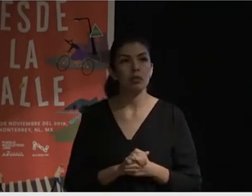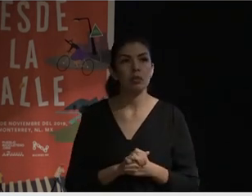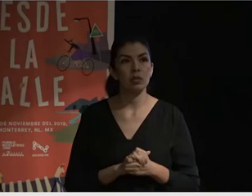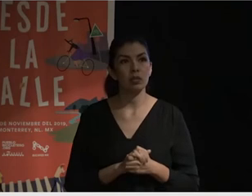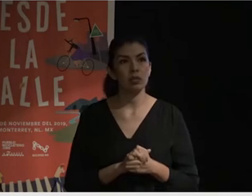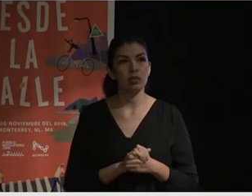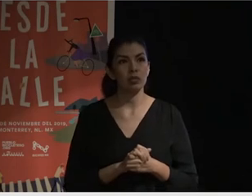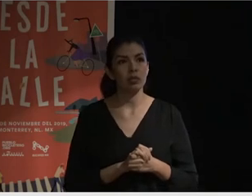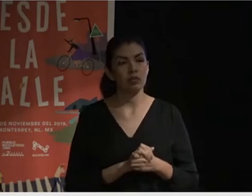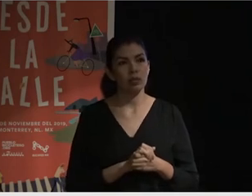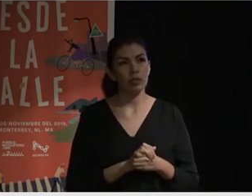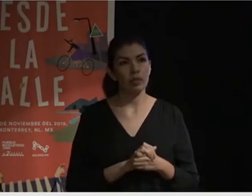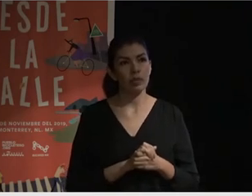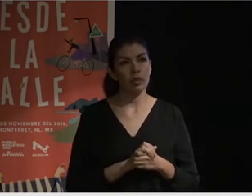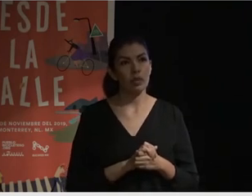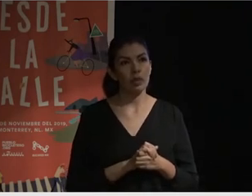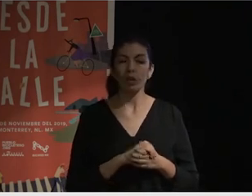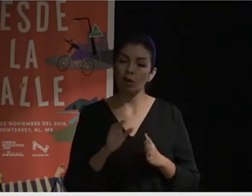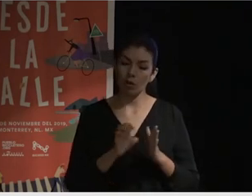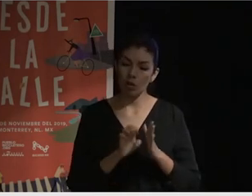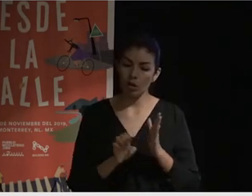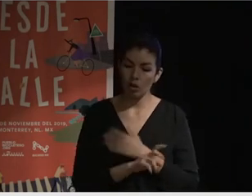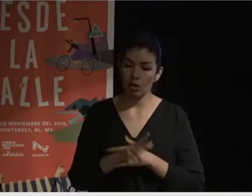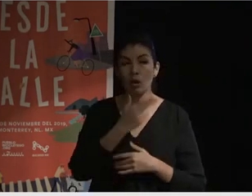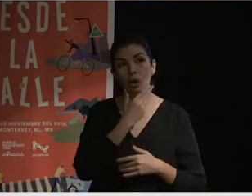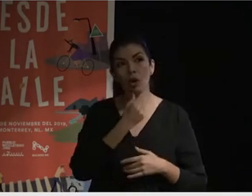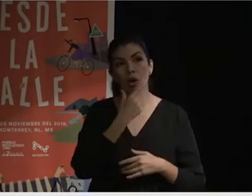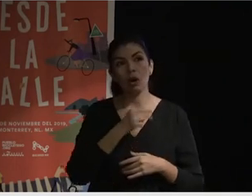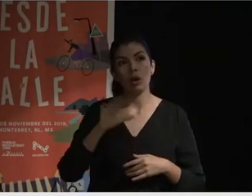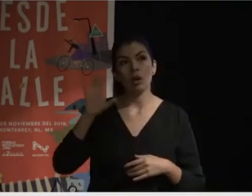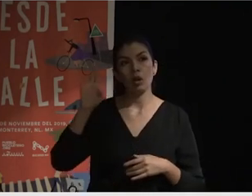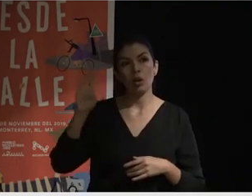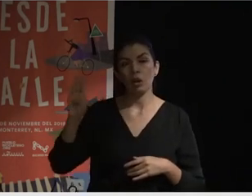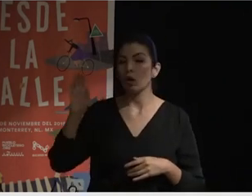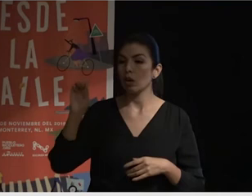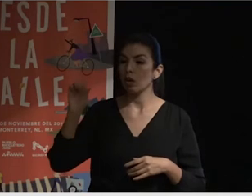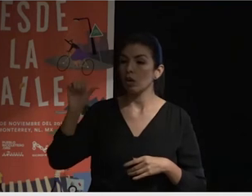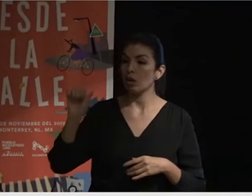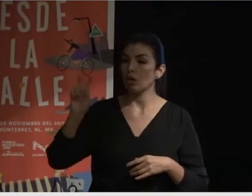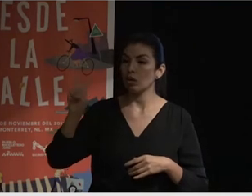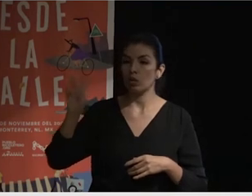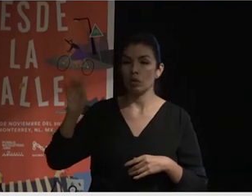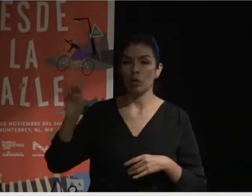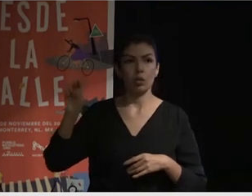el… Boaventura plantea el epistemicidio, ¿no? No llegar hasta el grado